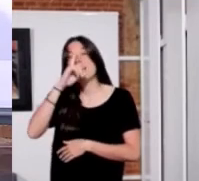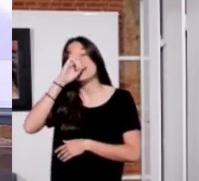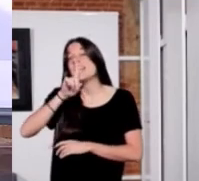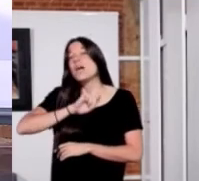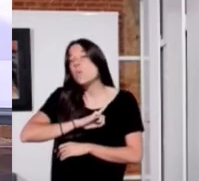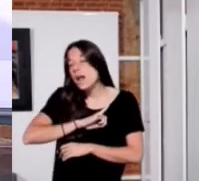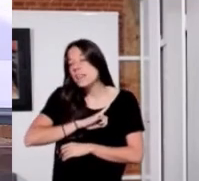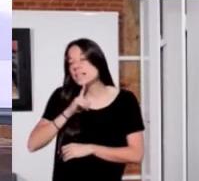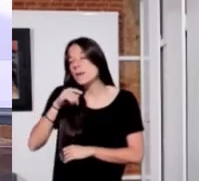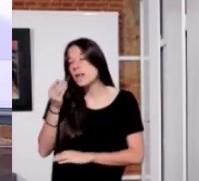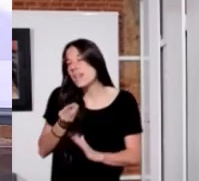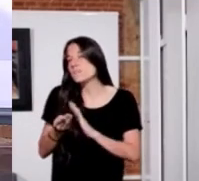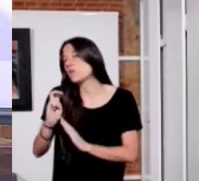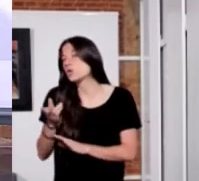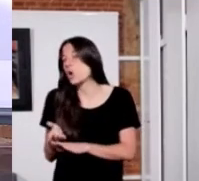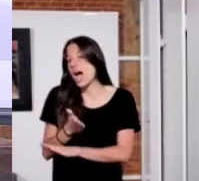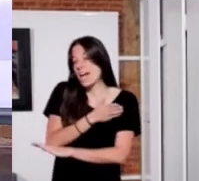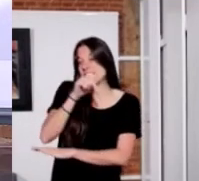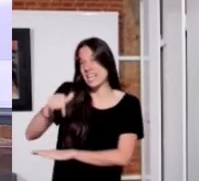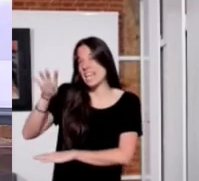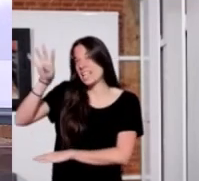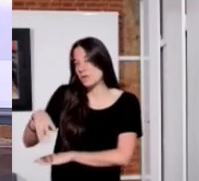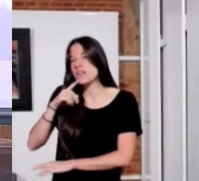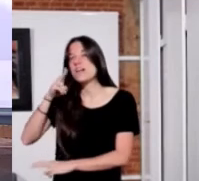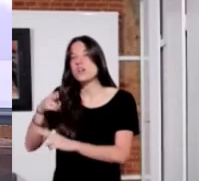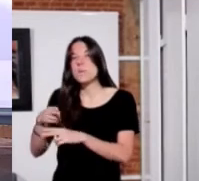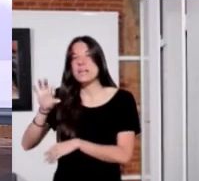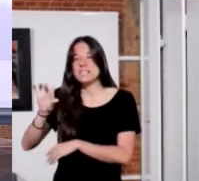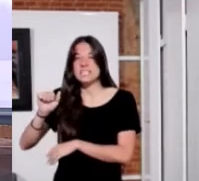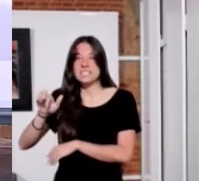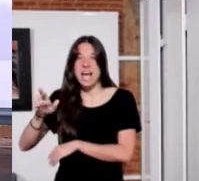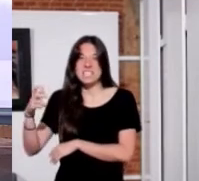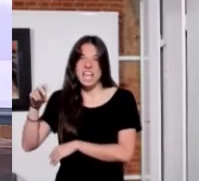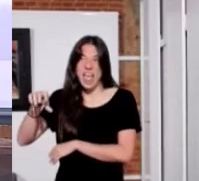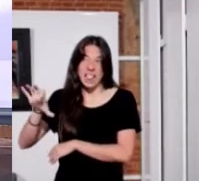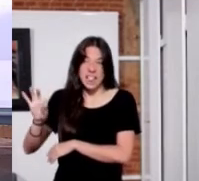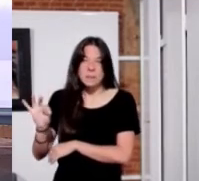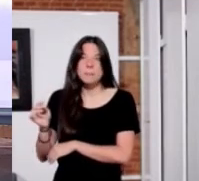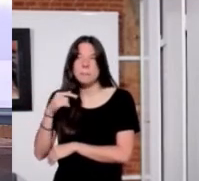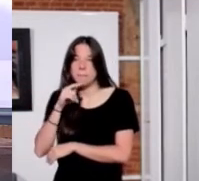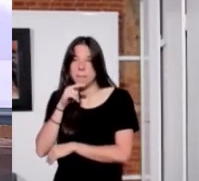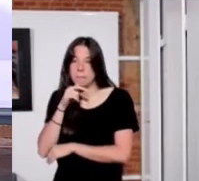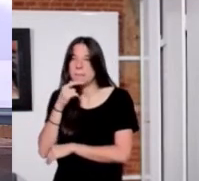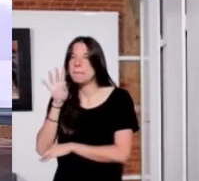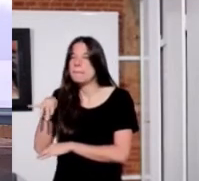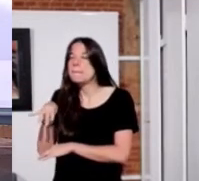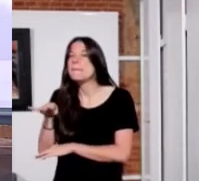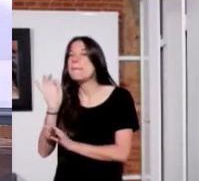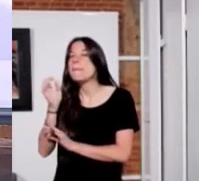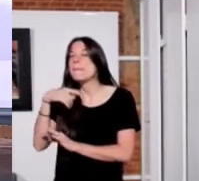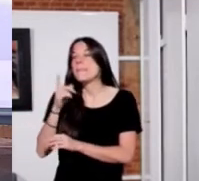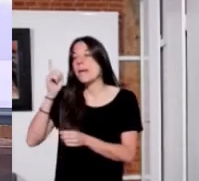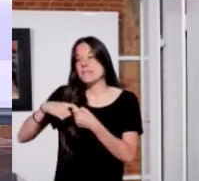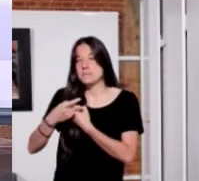otro nacimiento anterior aquí en Cataluña que se llamó Xarxanet y de la que también nosotros fuimos parte y la Fundació Pere